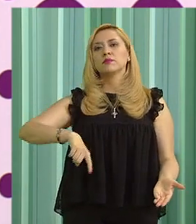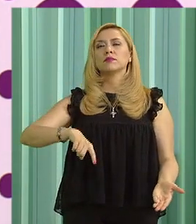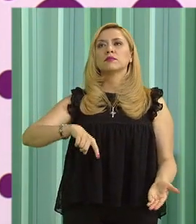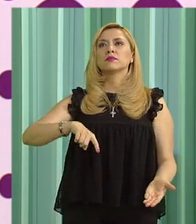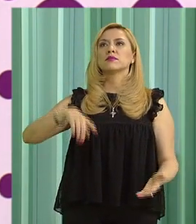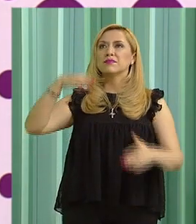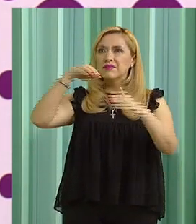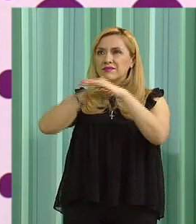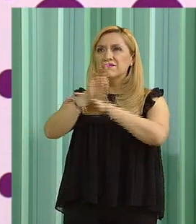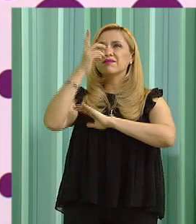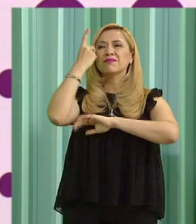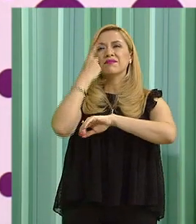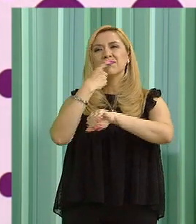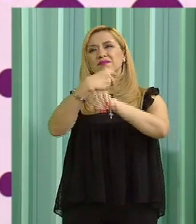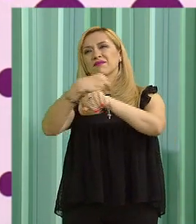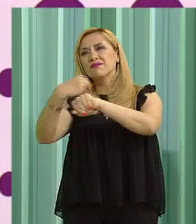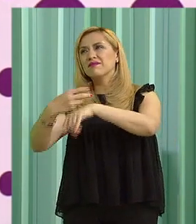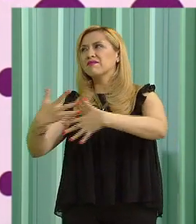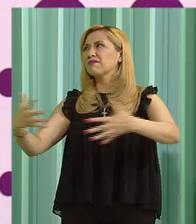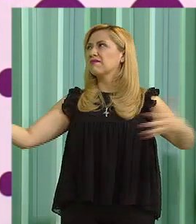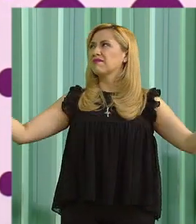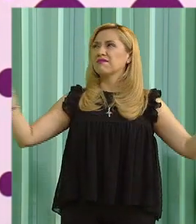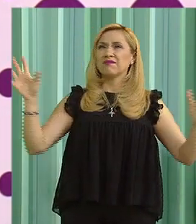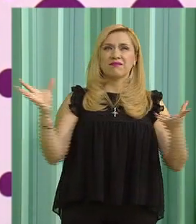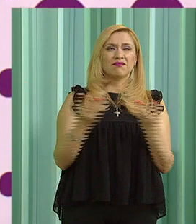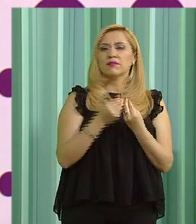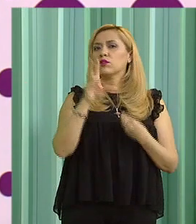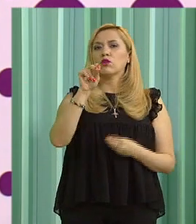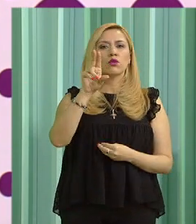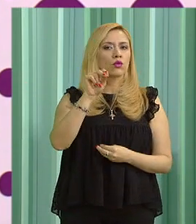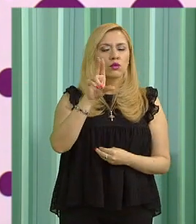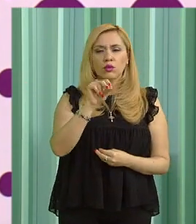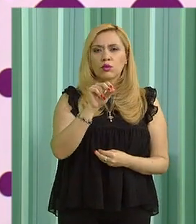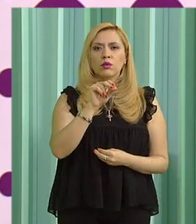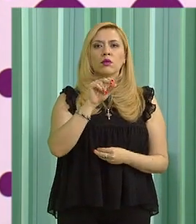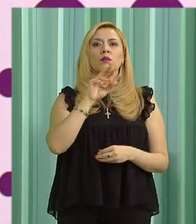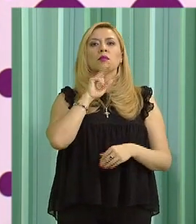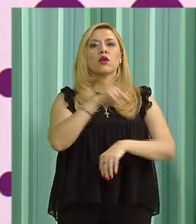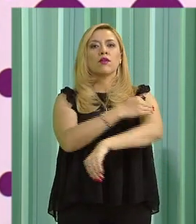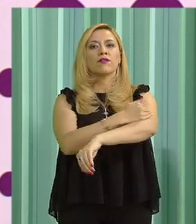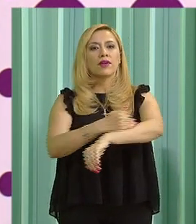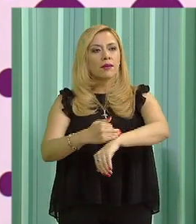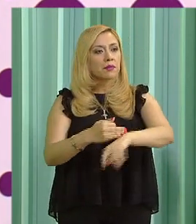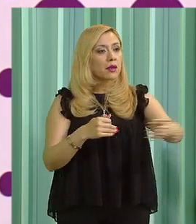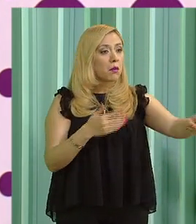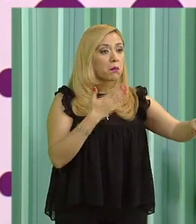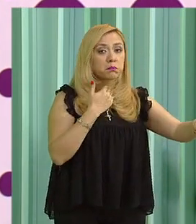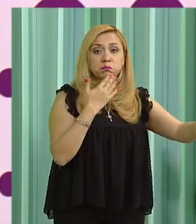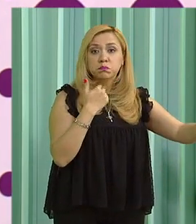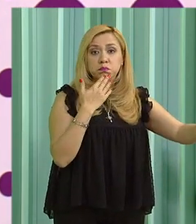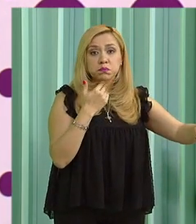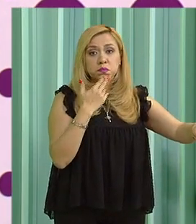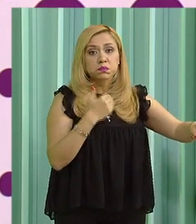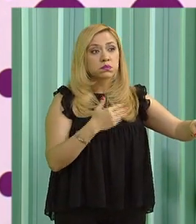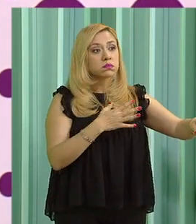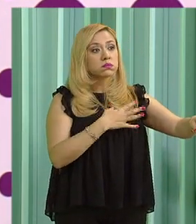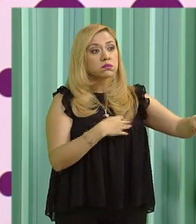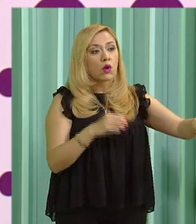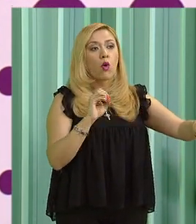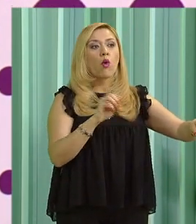en albergues o centros, sino que puedan estar en familias, ¿no? Esta